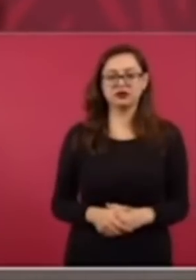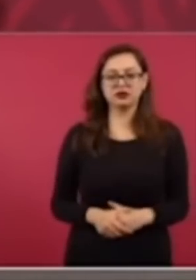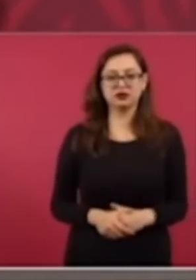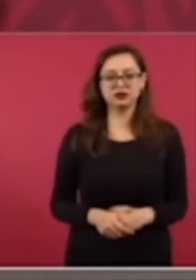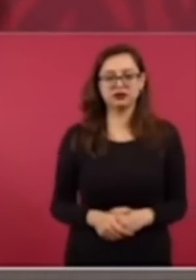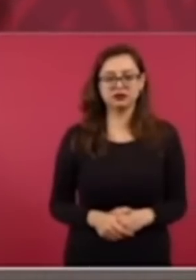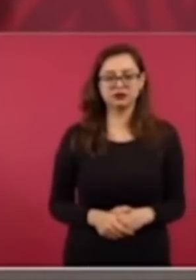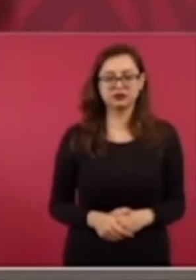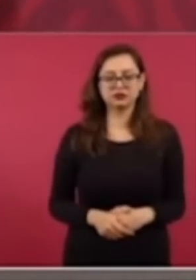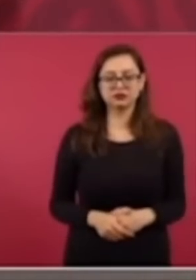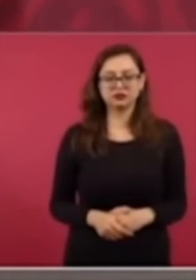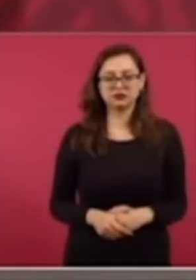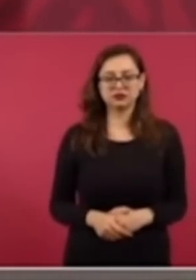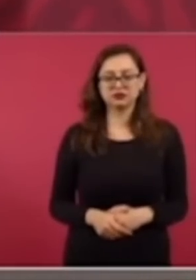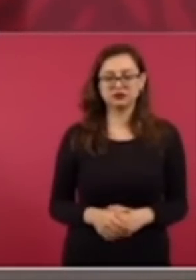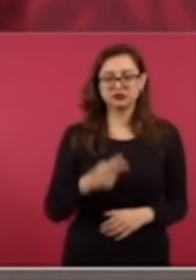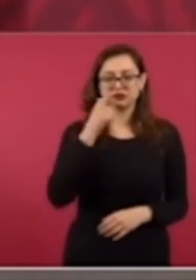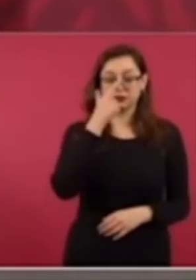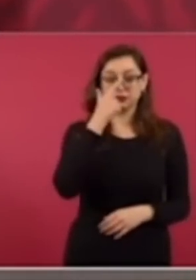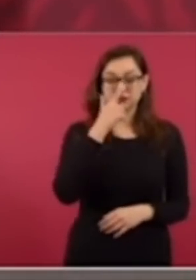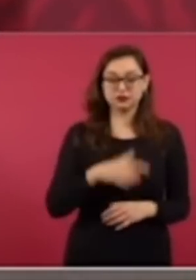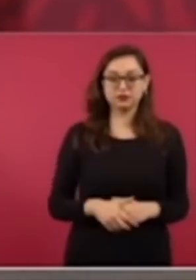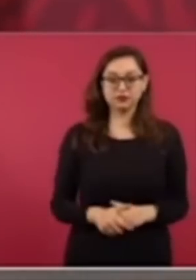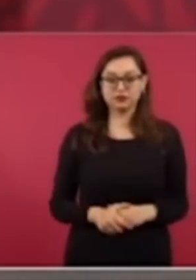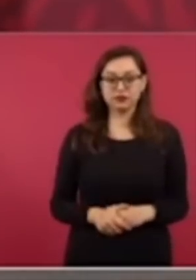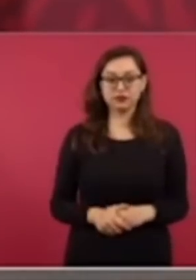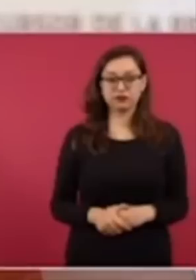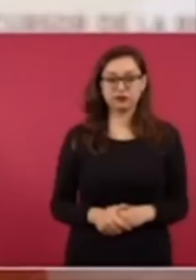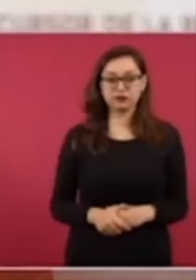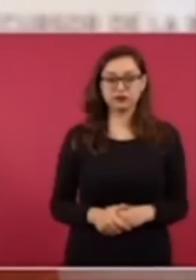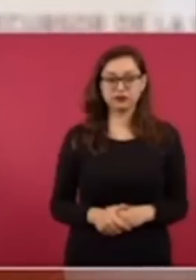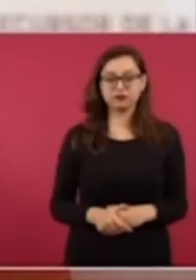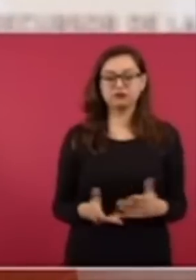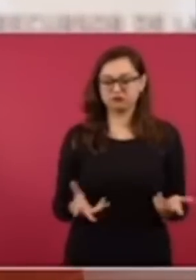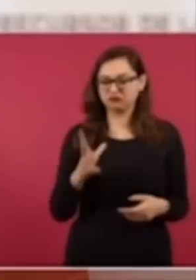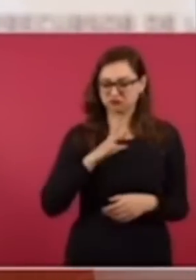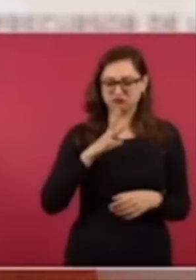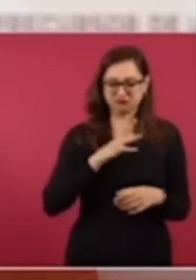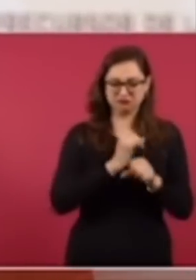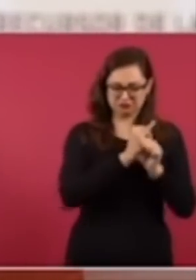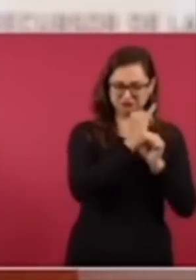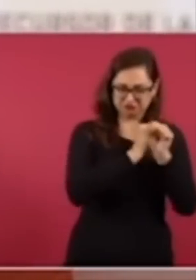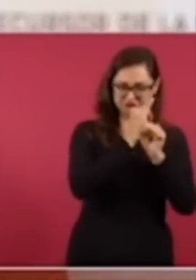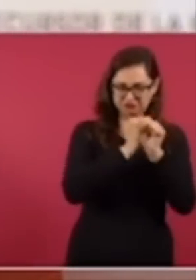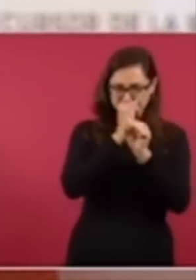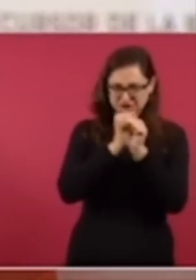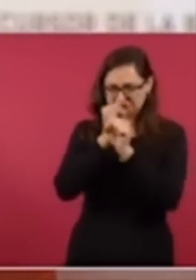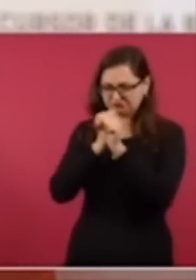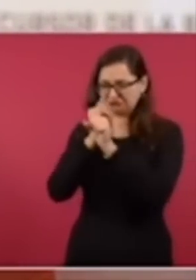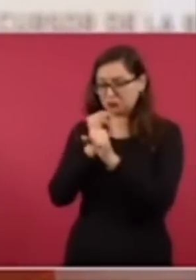un documento, un análisis de los pocos que hacen, se han hecho en México